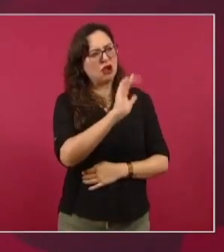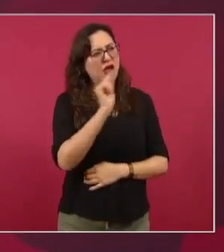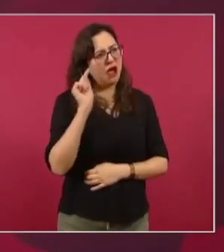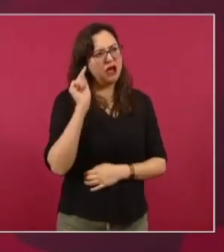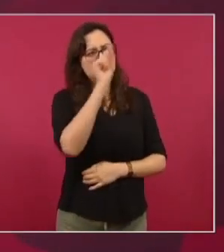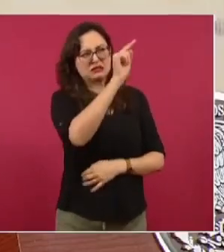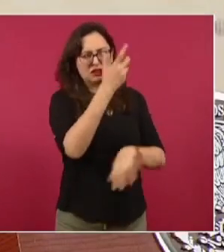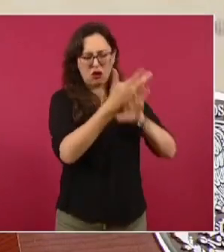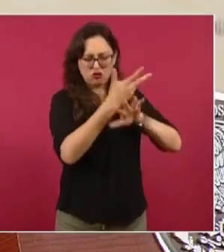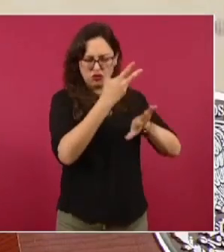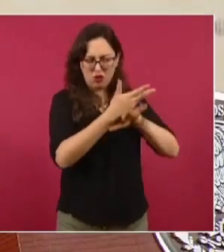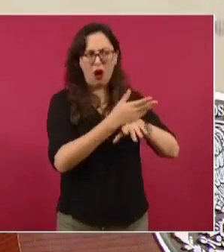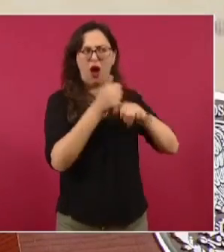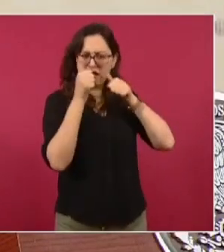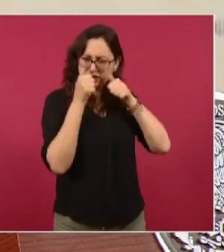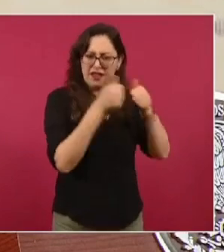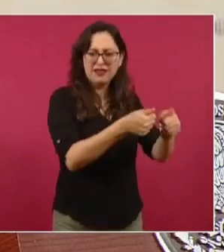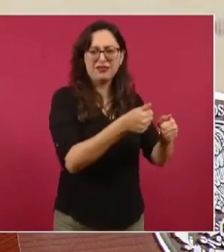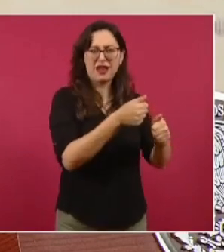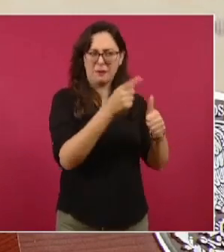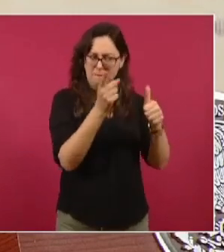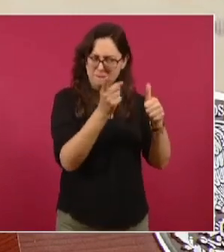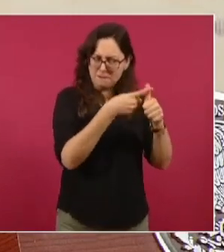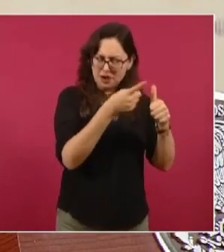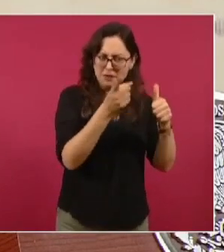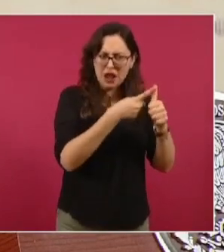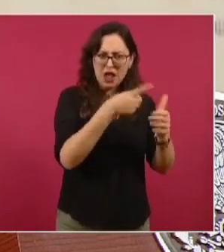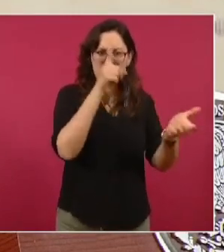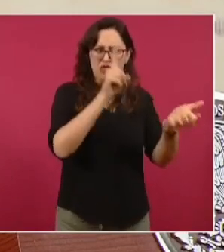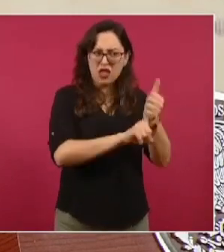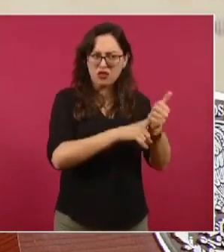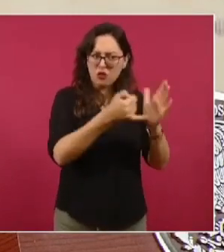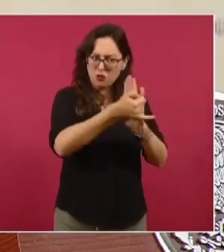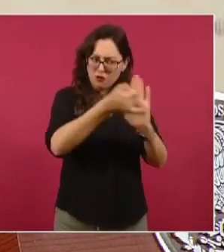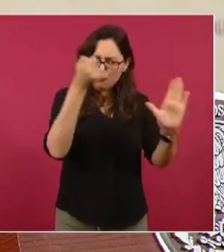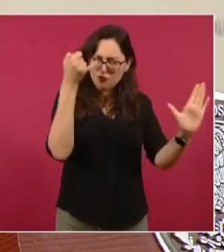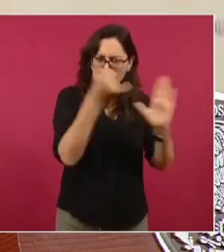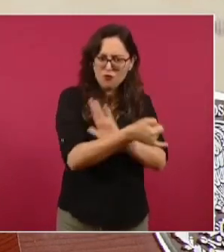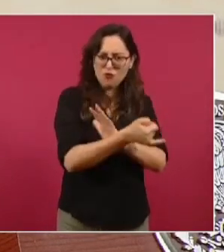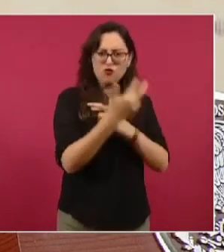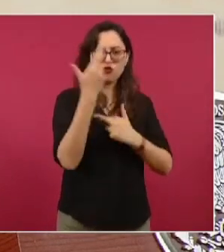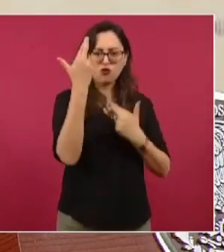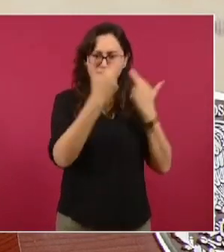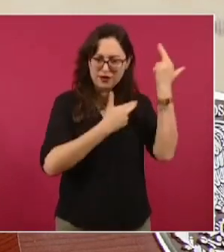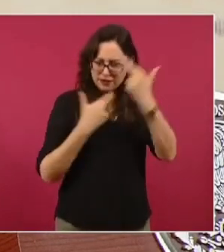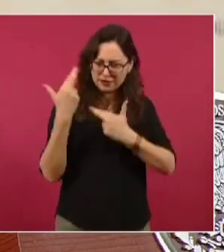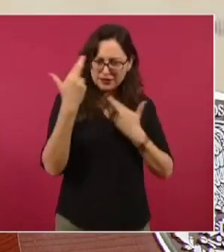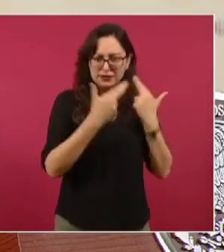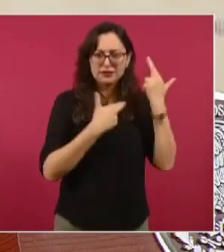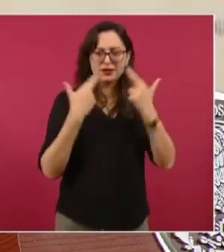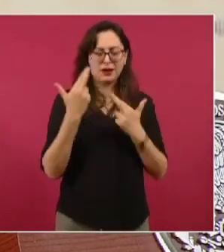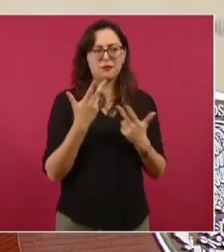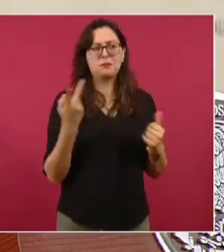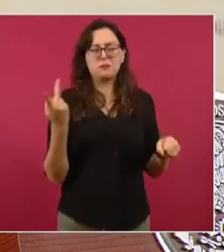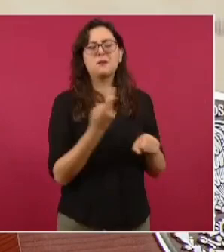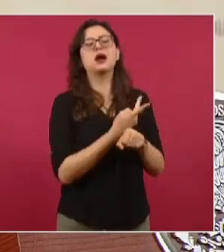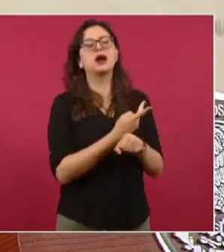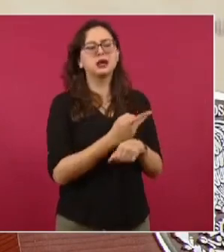cabo una reforma profunda tajante en la forma de hacer